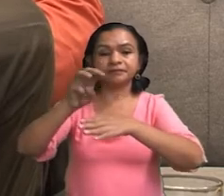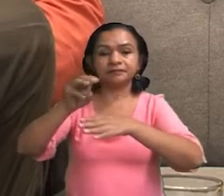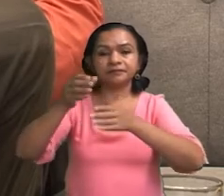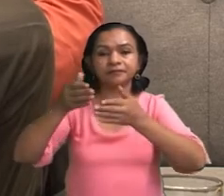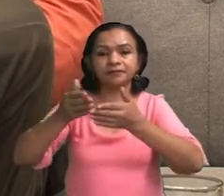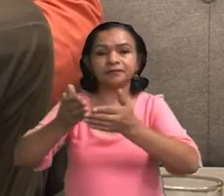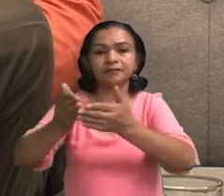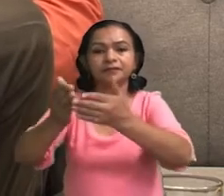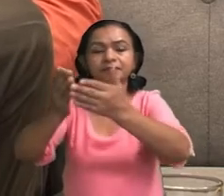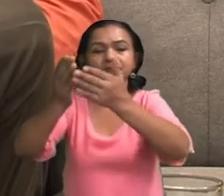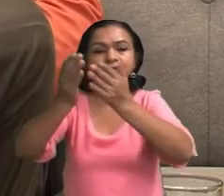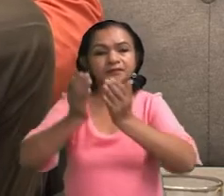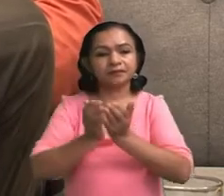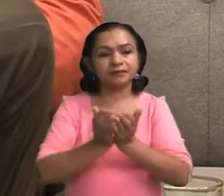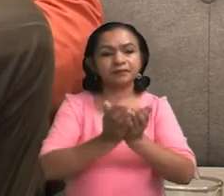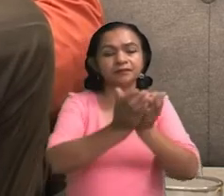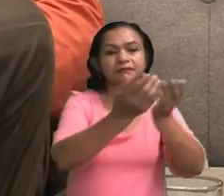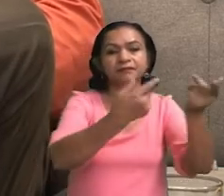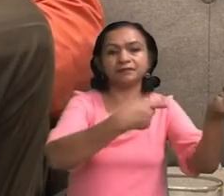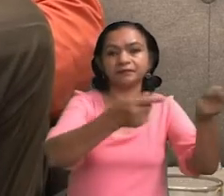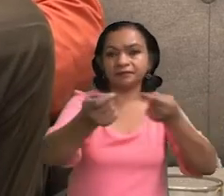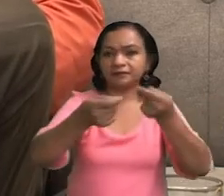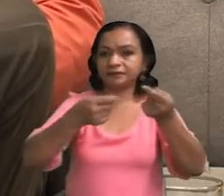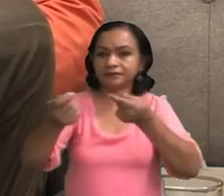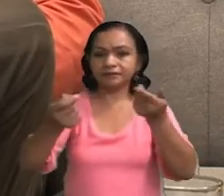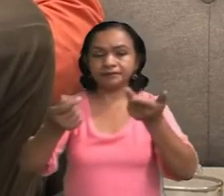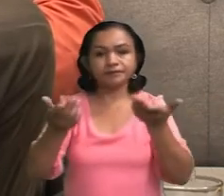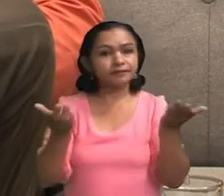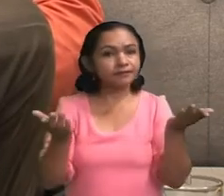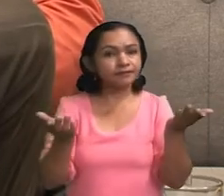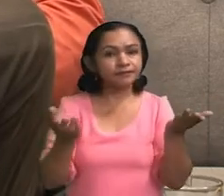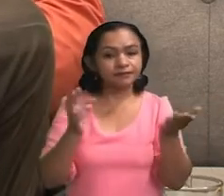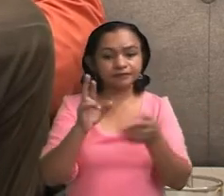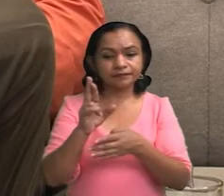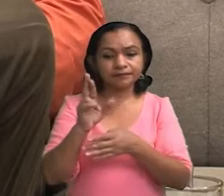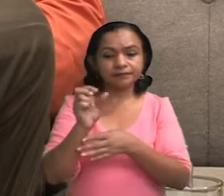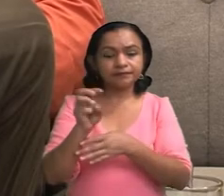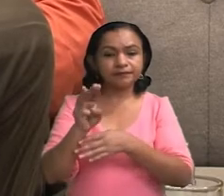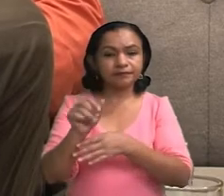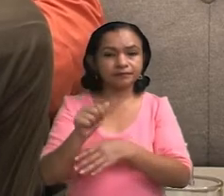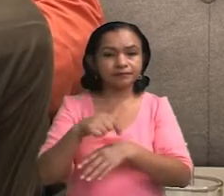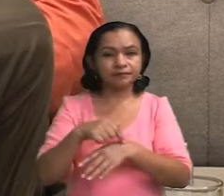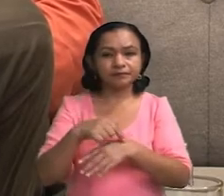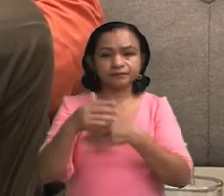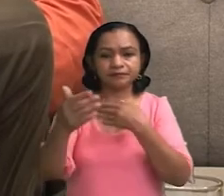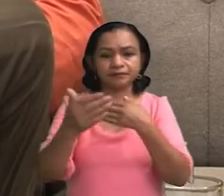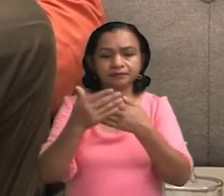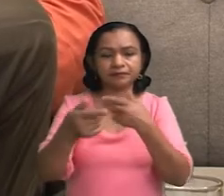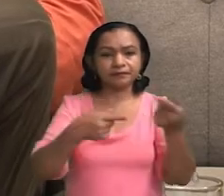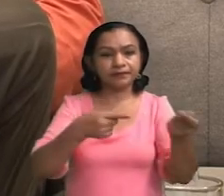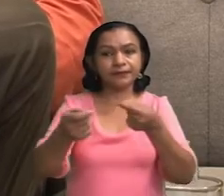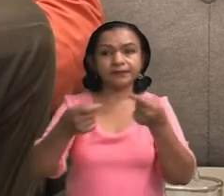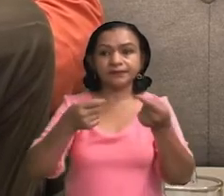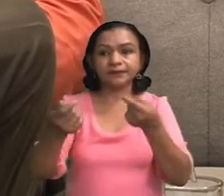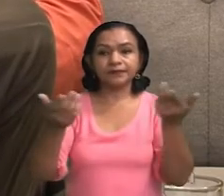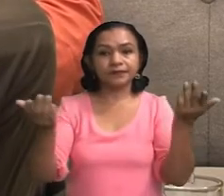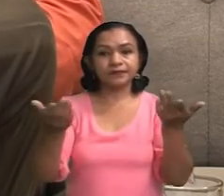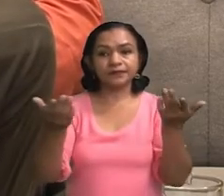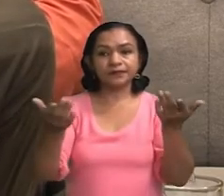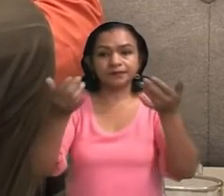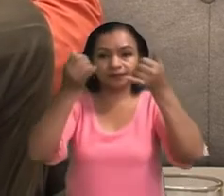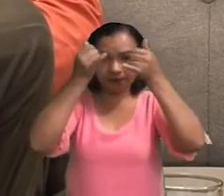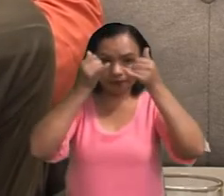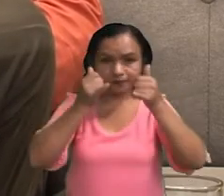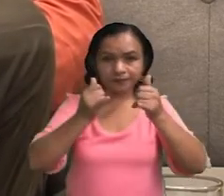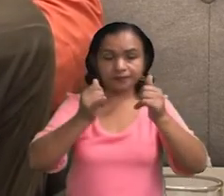hacia el Caribe para poder exportar. Vos sabés que desde el Rama estuvimos exportando y hemos estado exportando ganado